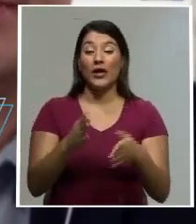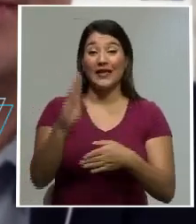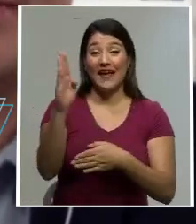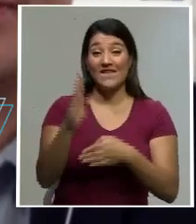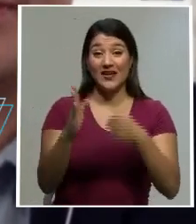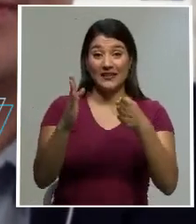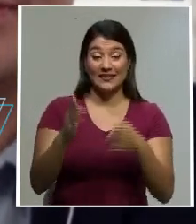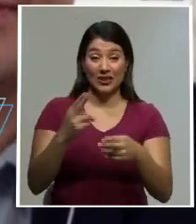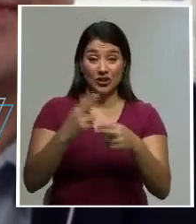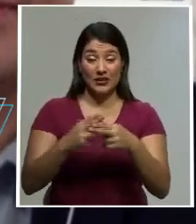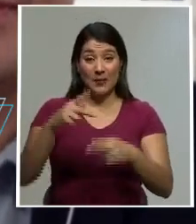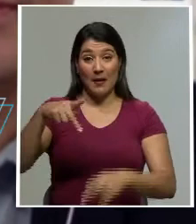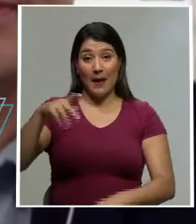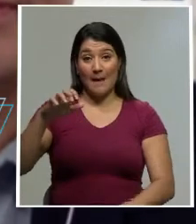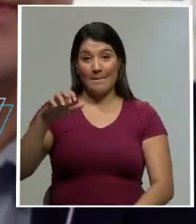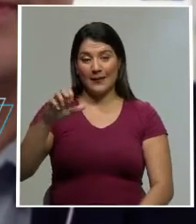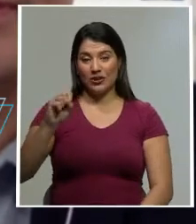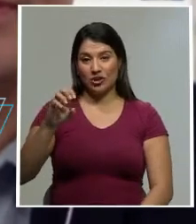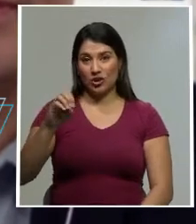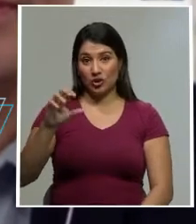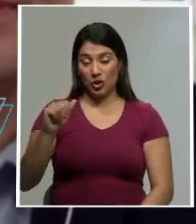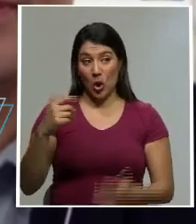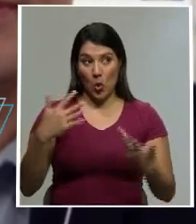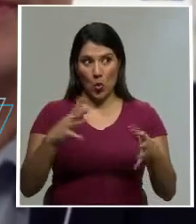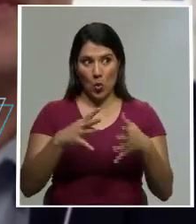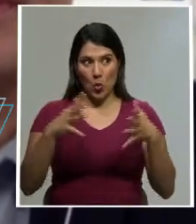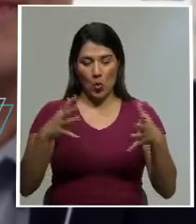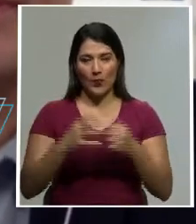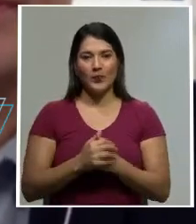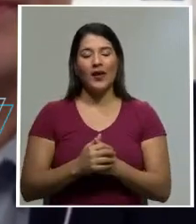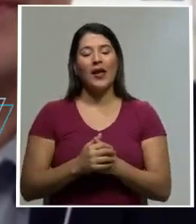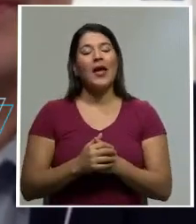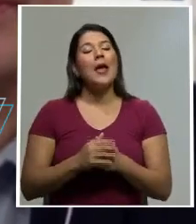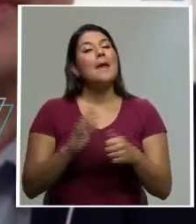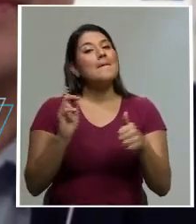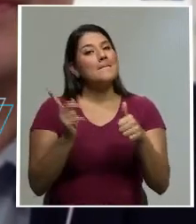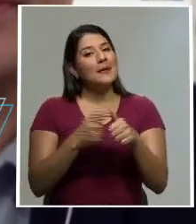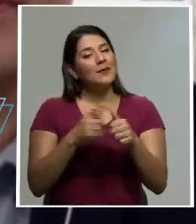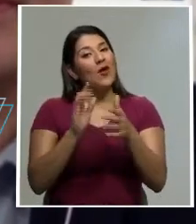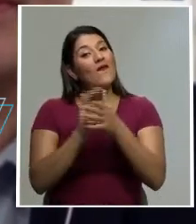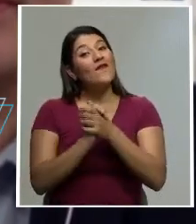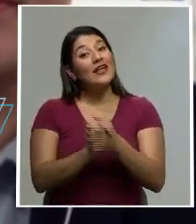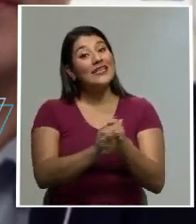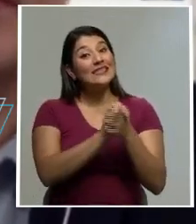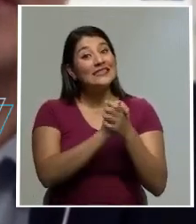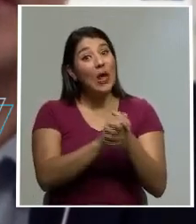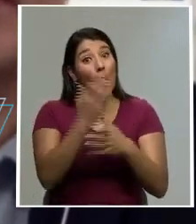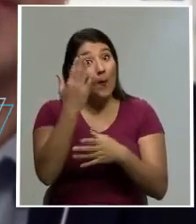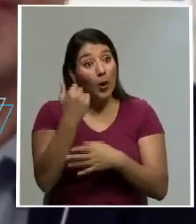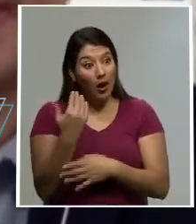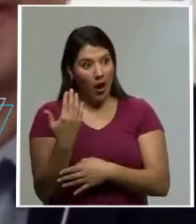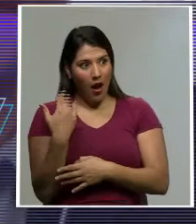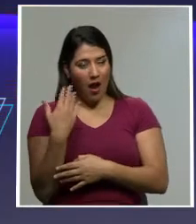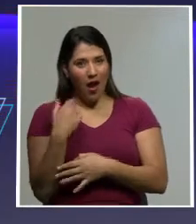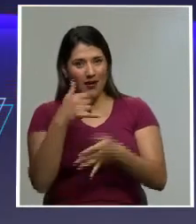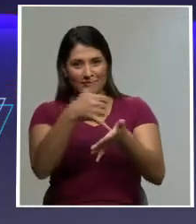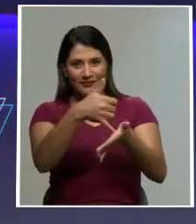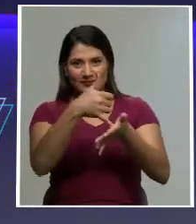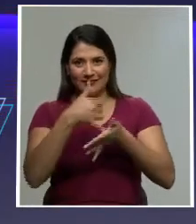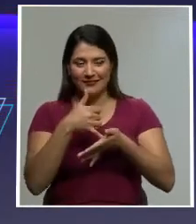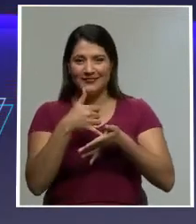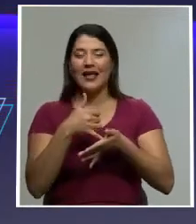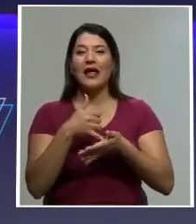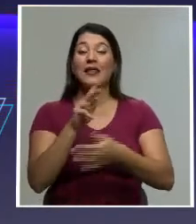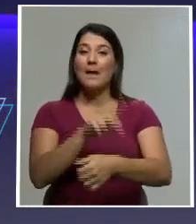brasileño, es inmenso. Bueno, primero que nada, David, felicitarte porque acabas de ganar el